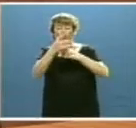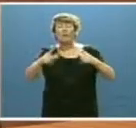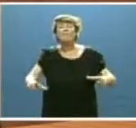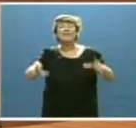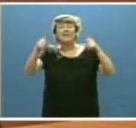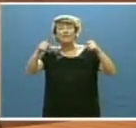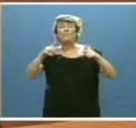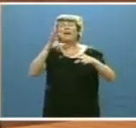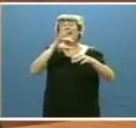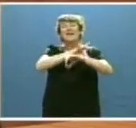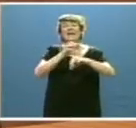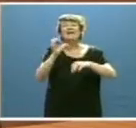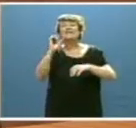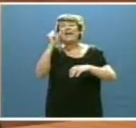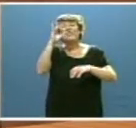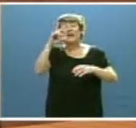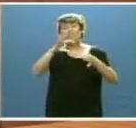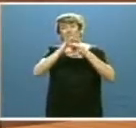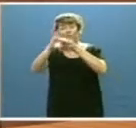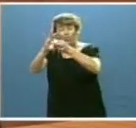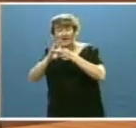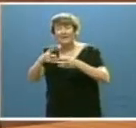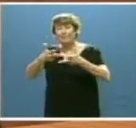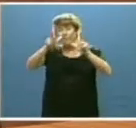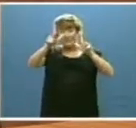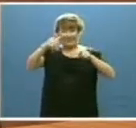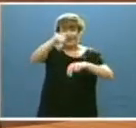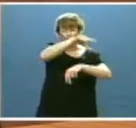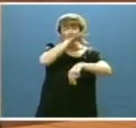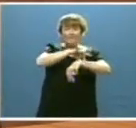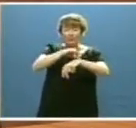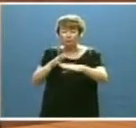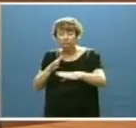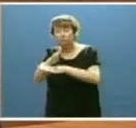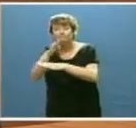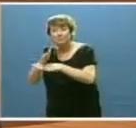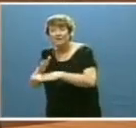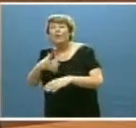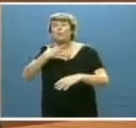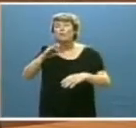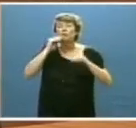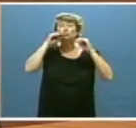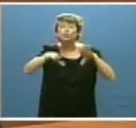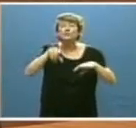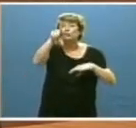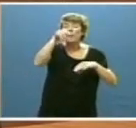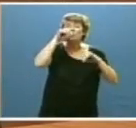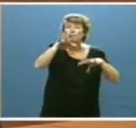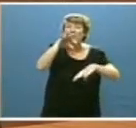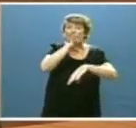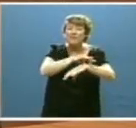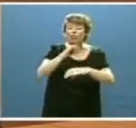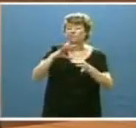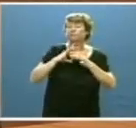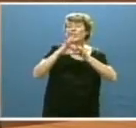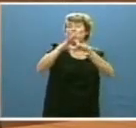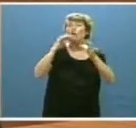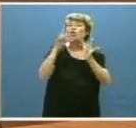conecta que permitirá a los pacientes acceder a su historia clínica y estar en conexión con los profesionales